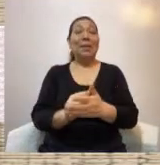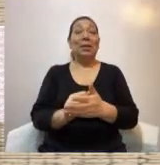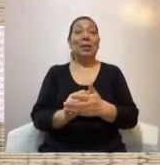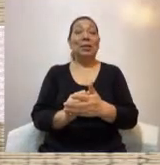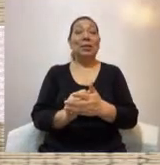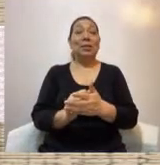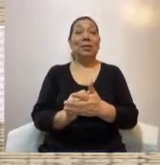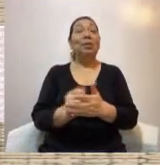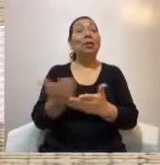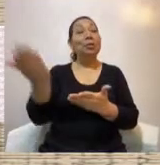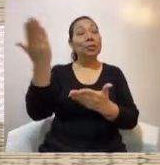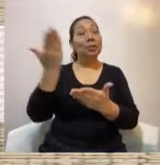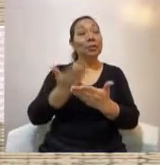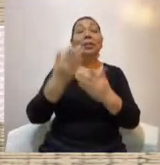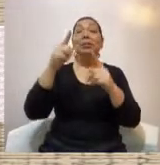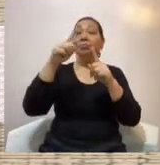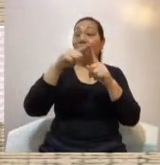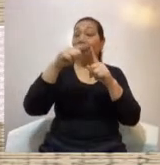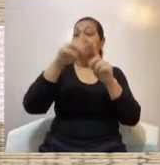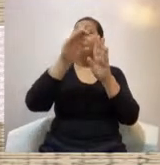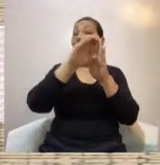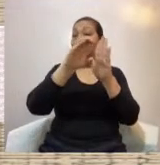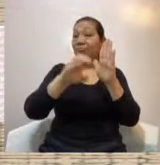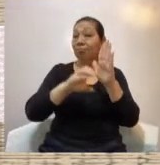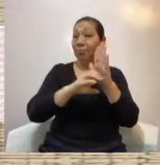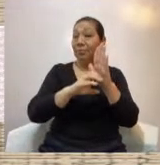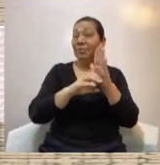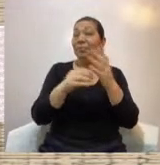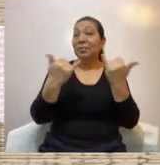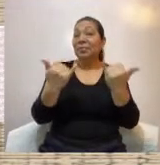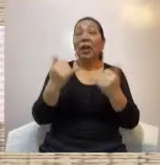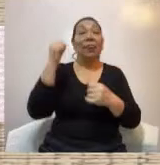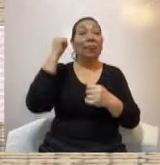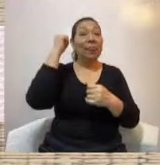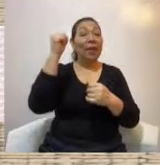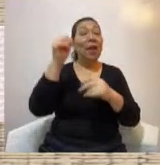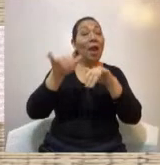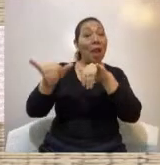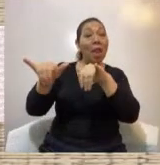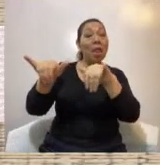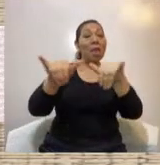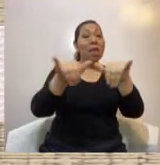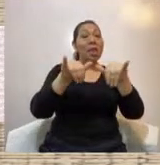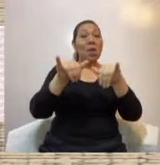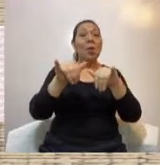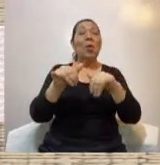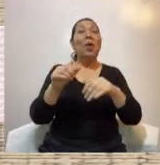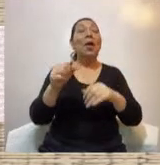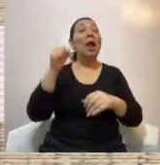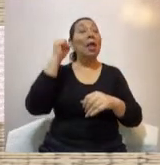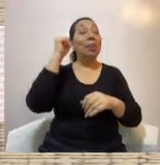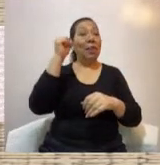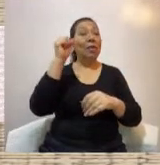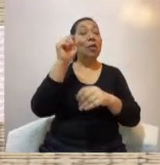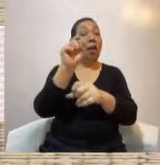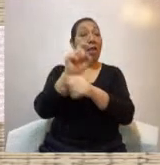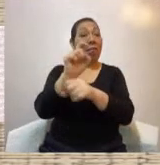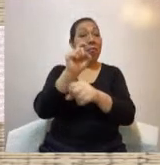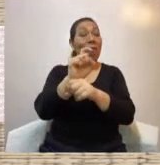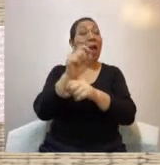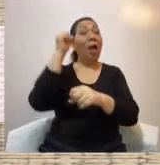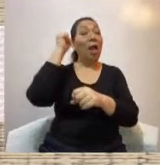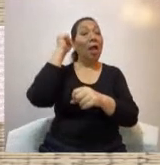ciudadana que recurre al Tribunal Constitucional, esto es, el derecho a la igualdad, el derecho a